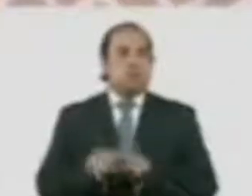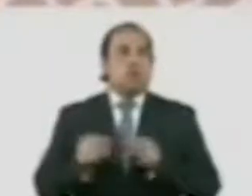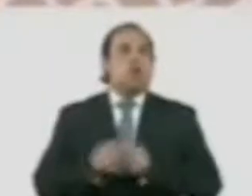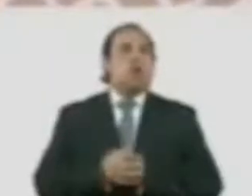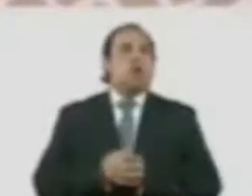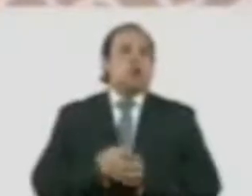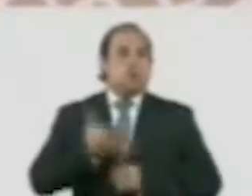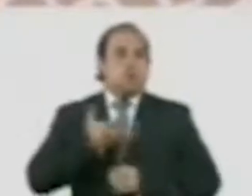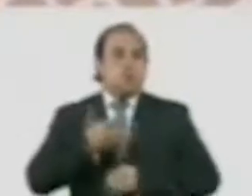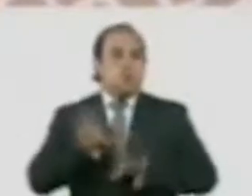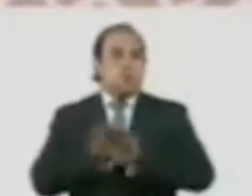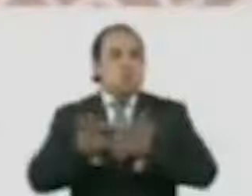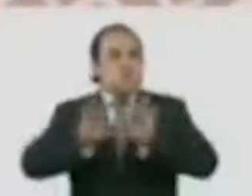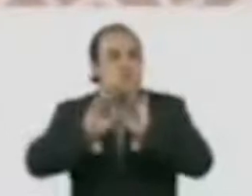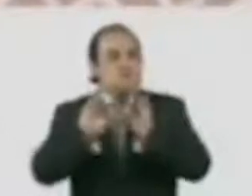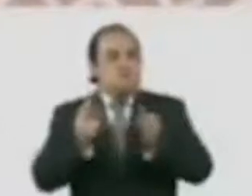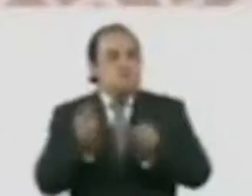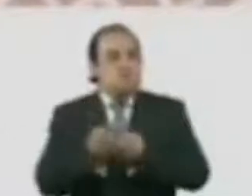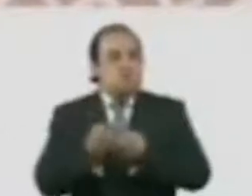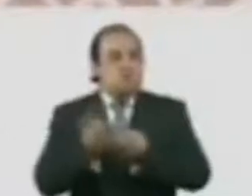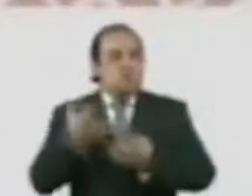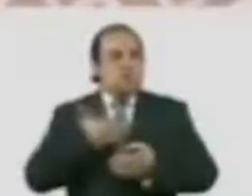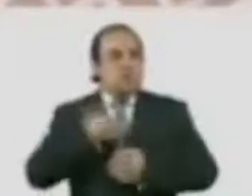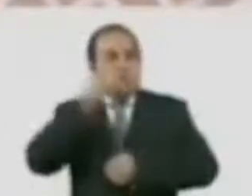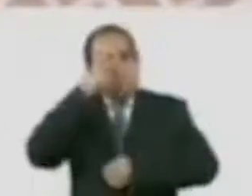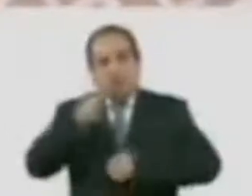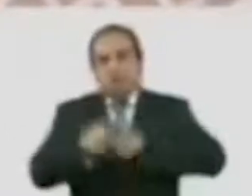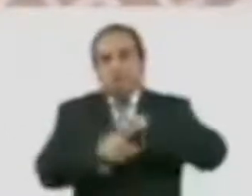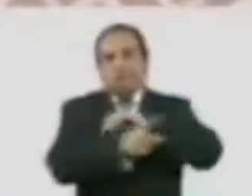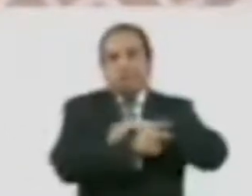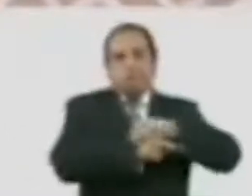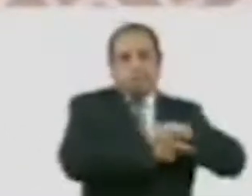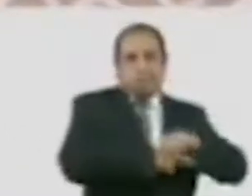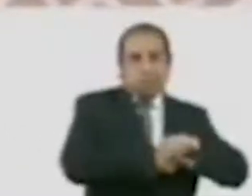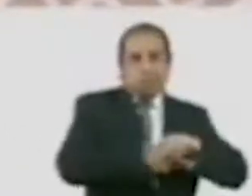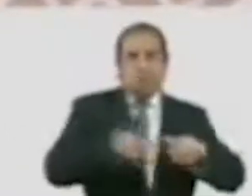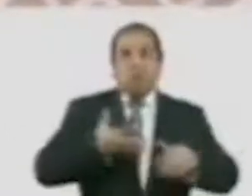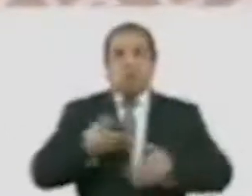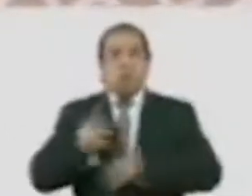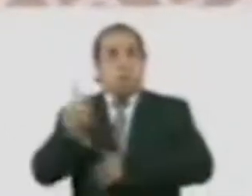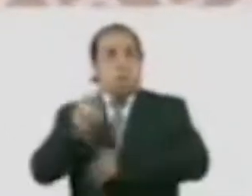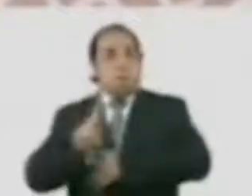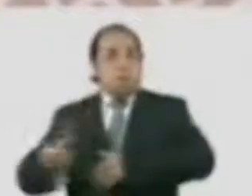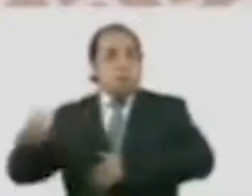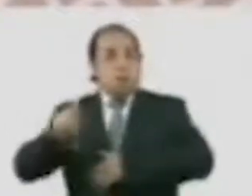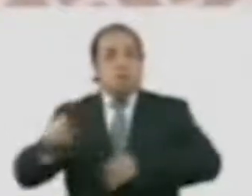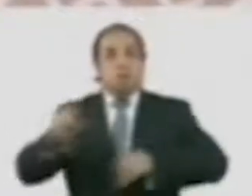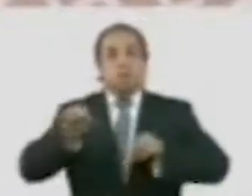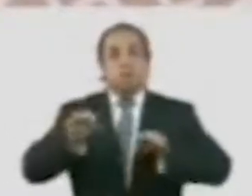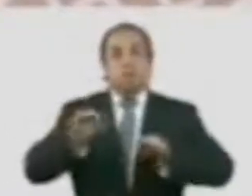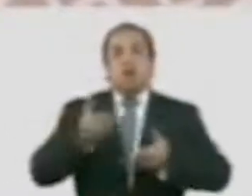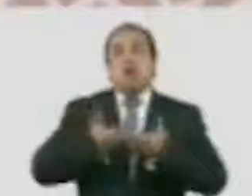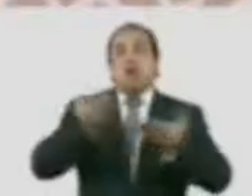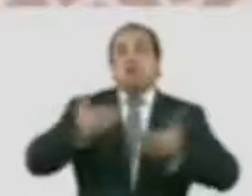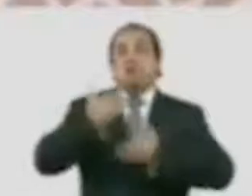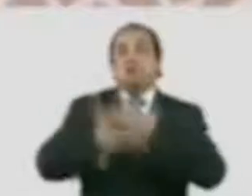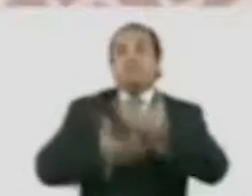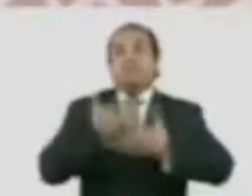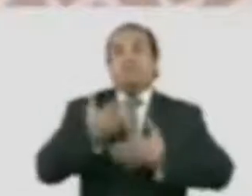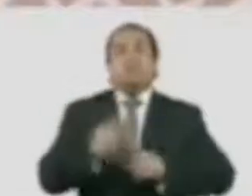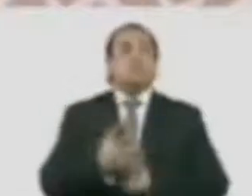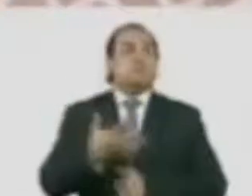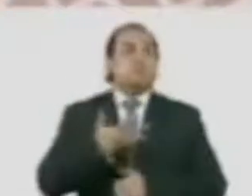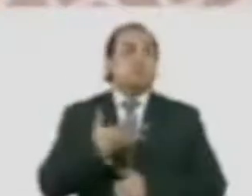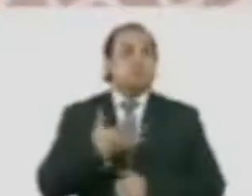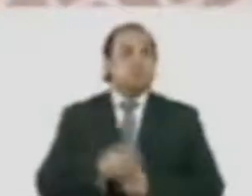corrupción. Es decir, es parte de esta estrategia, de su publicación original y ahora este proceso que viene desde